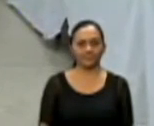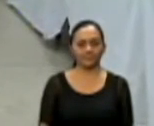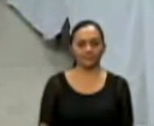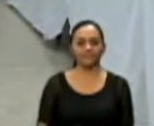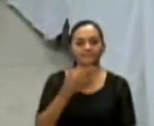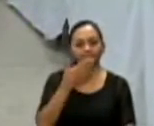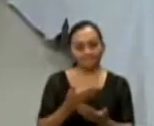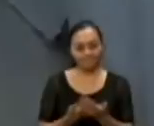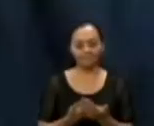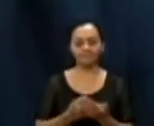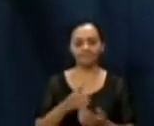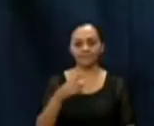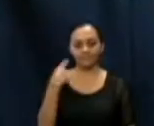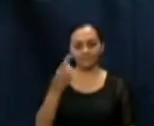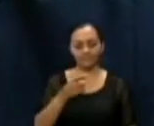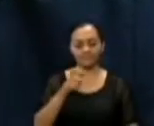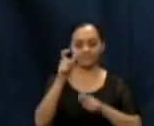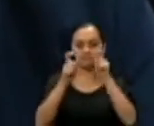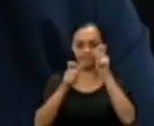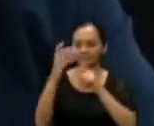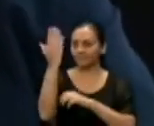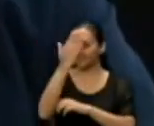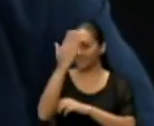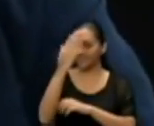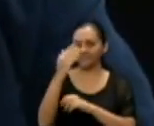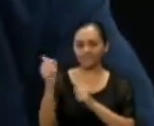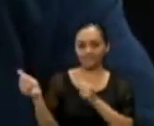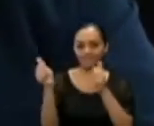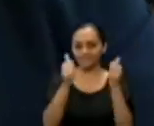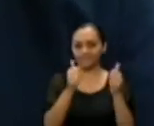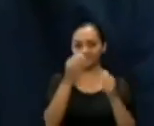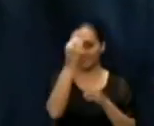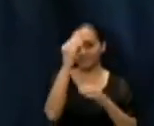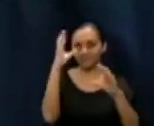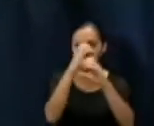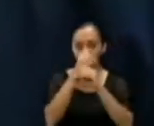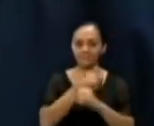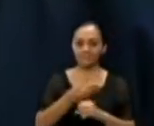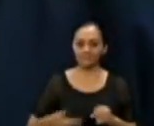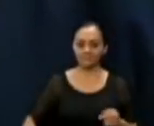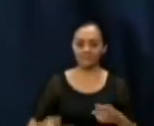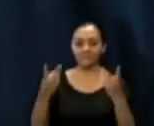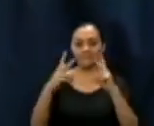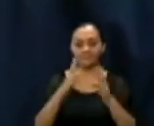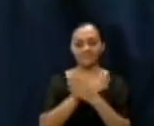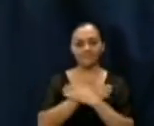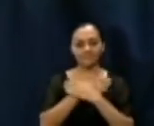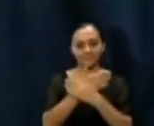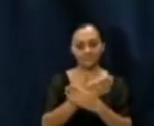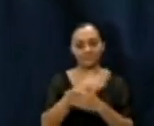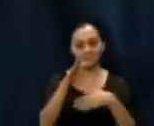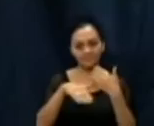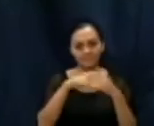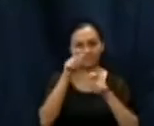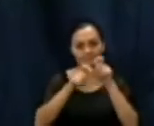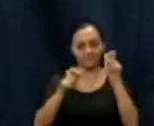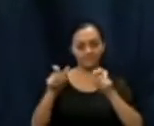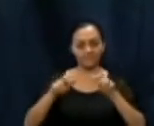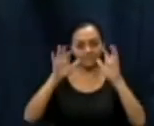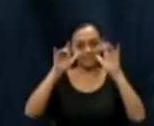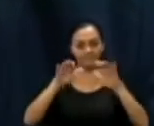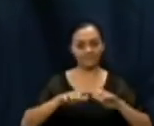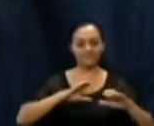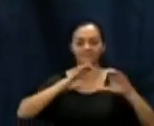gracias al estudio muy buenas noches señor presidente buenas noches también saludamos a los presentes la secretaría nacional